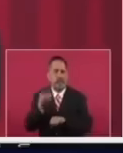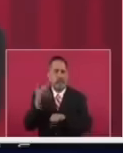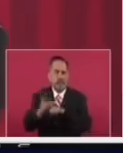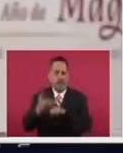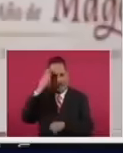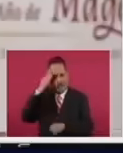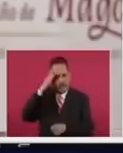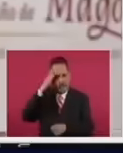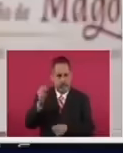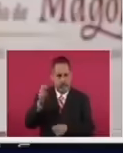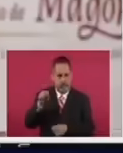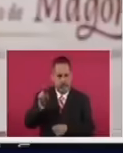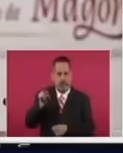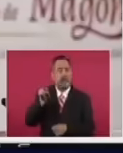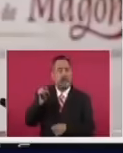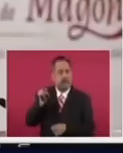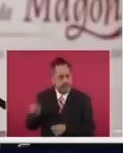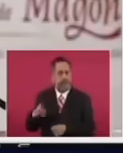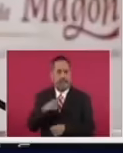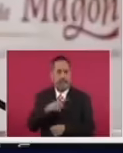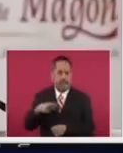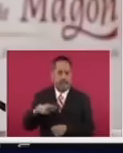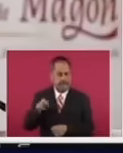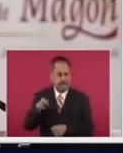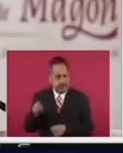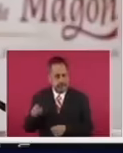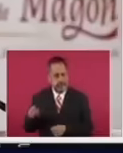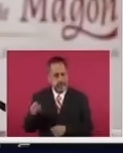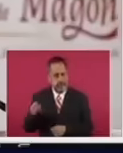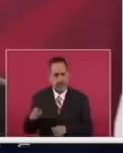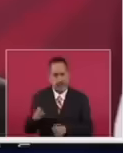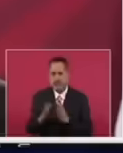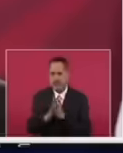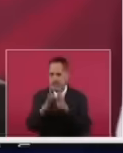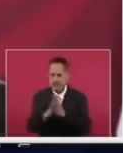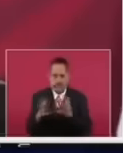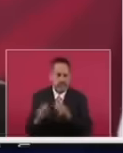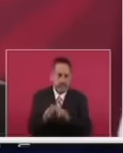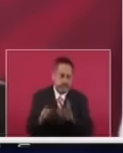Unidas debe de